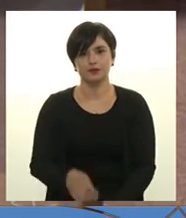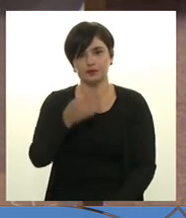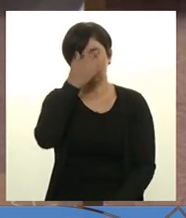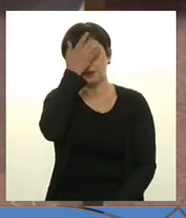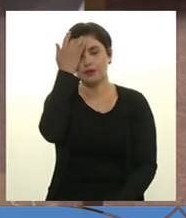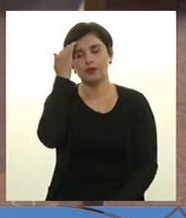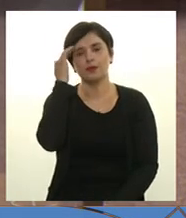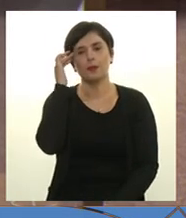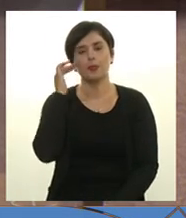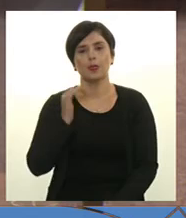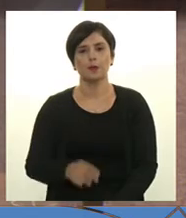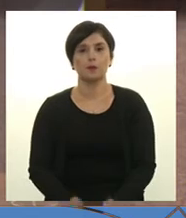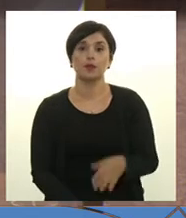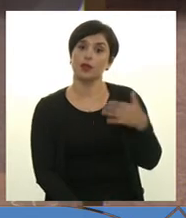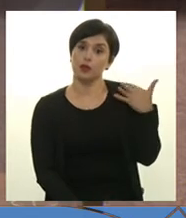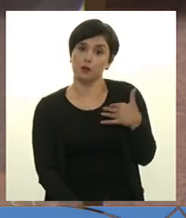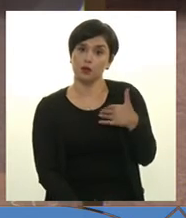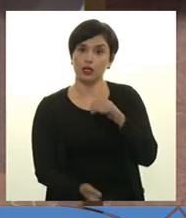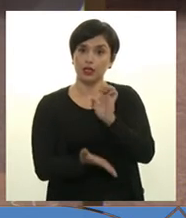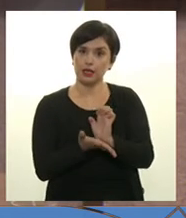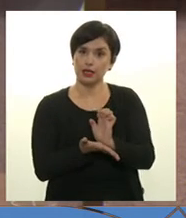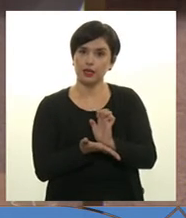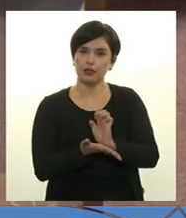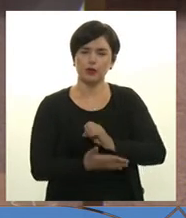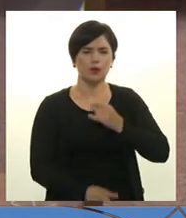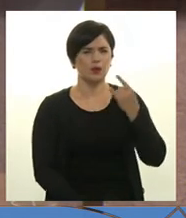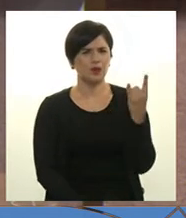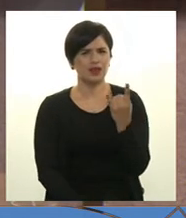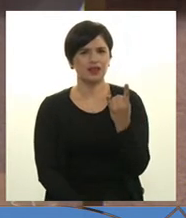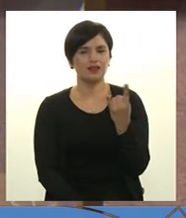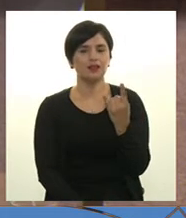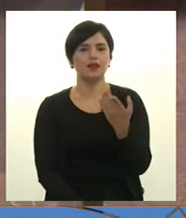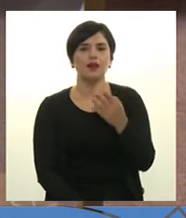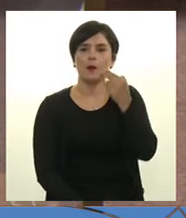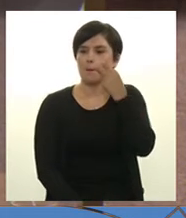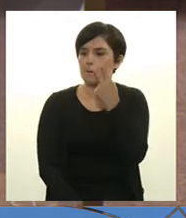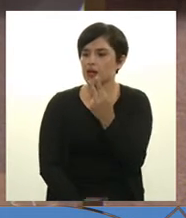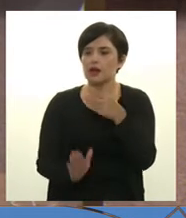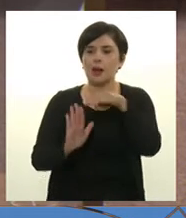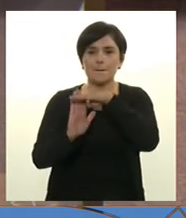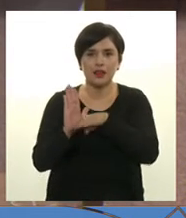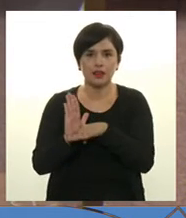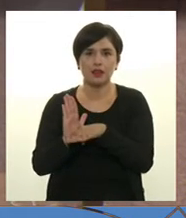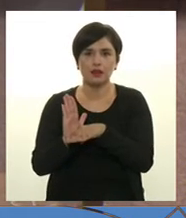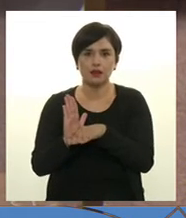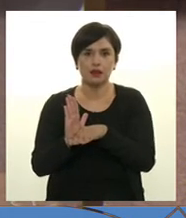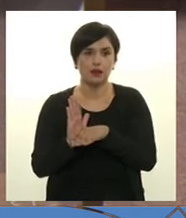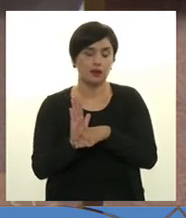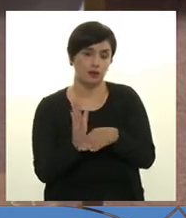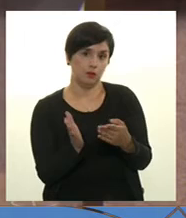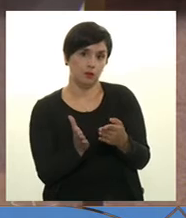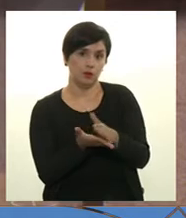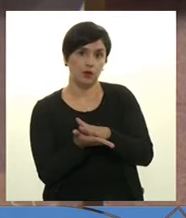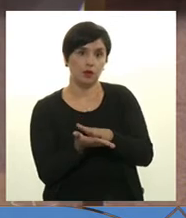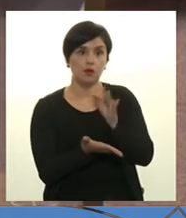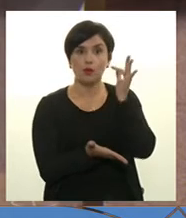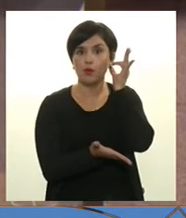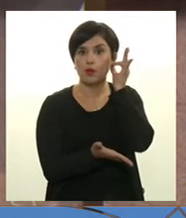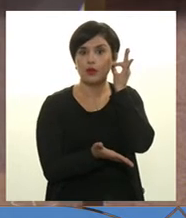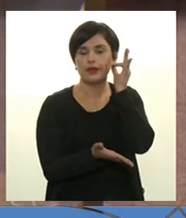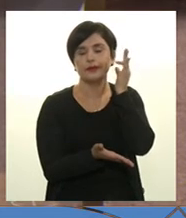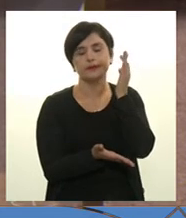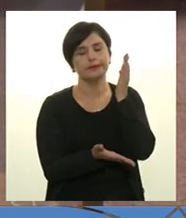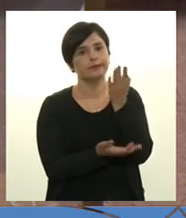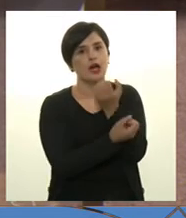de género es esencial que el estado adopte urgentemente las medidas necesarias para que las mujeres que han sido forzadas a dejar el trabajo